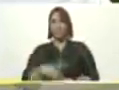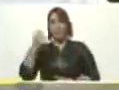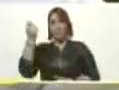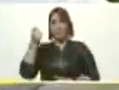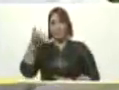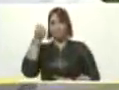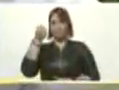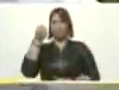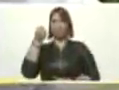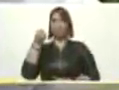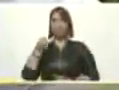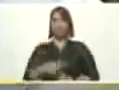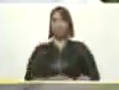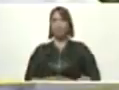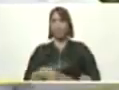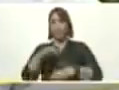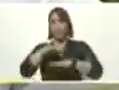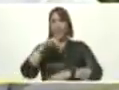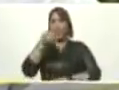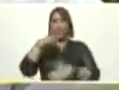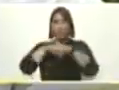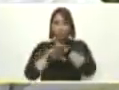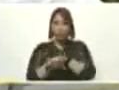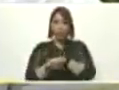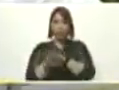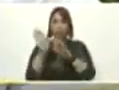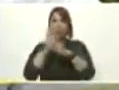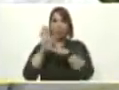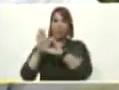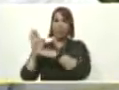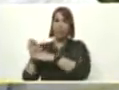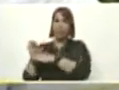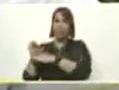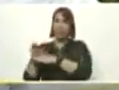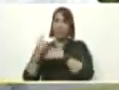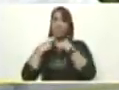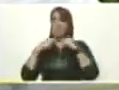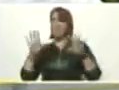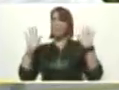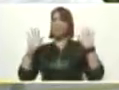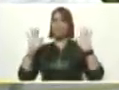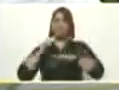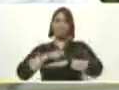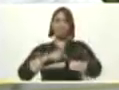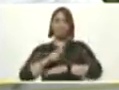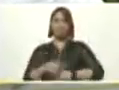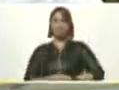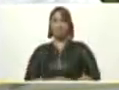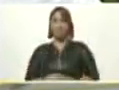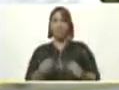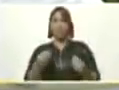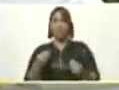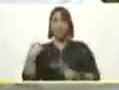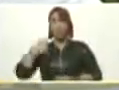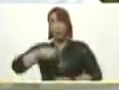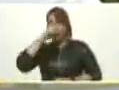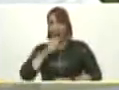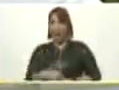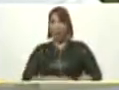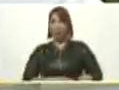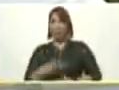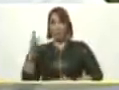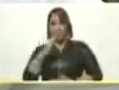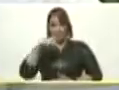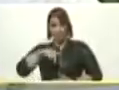también en la mano y yo guardaba esa que tiene cuidado en el tiempo pero muchos años después vino real Pizza